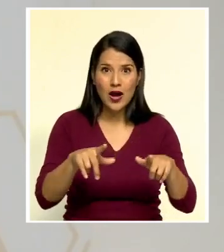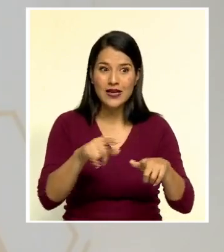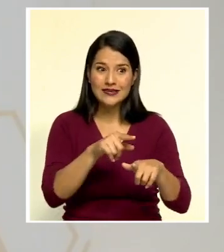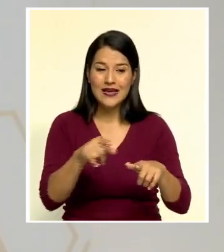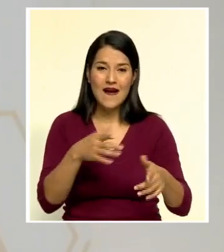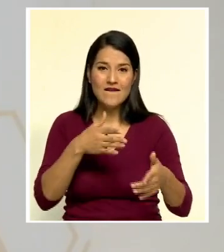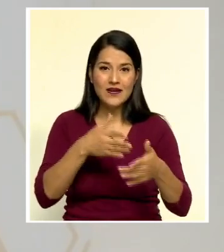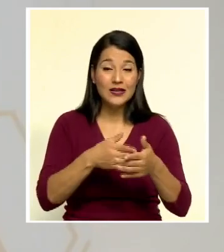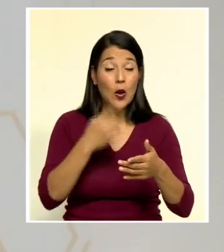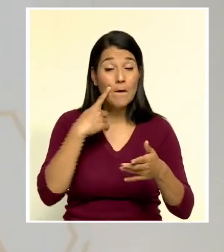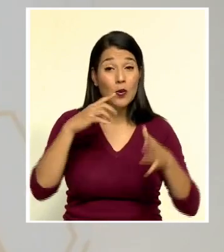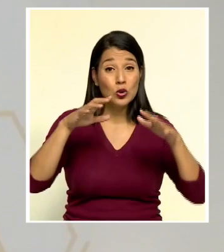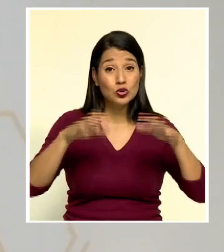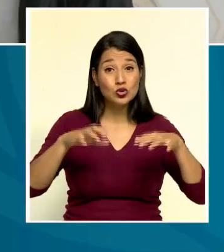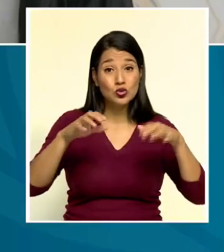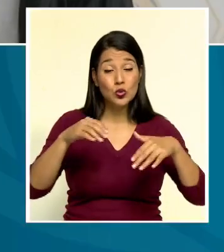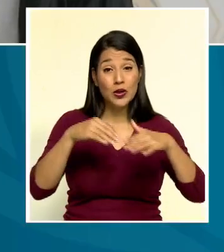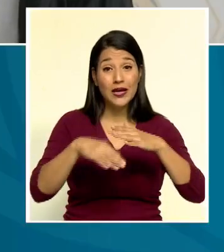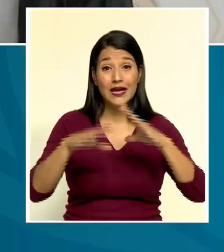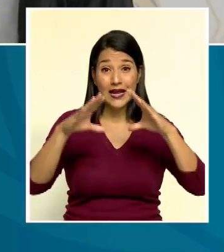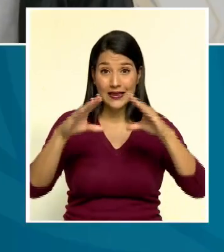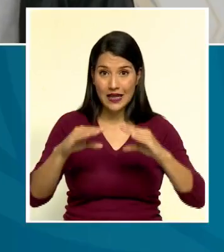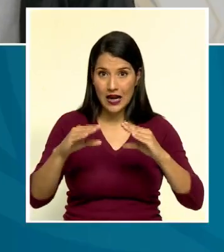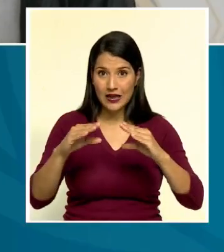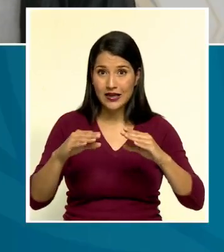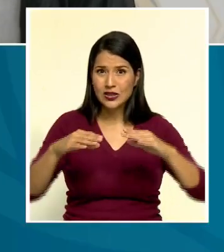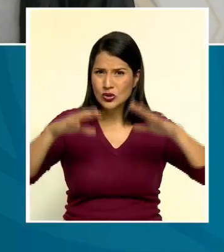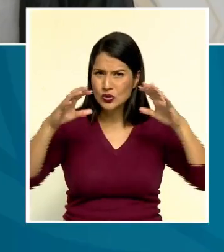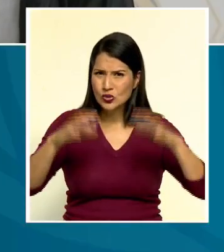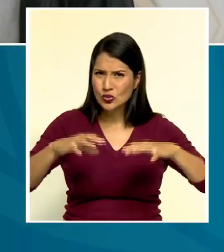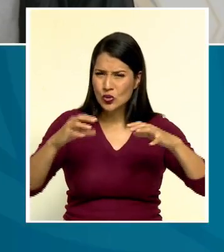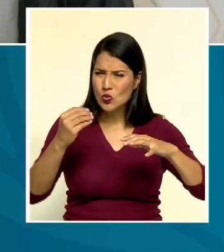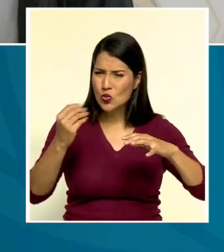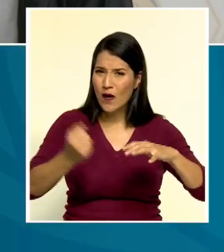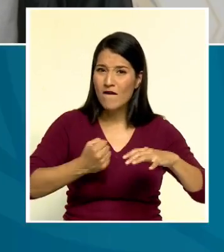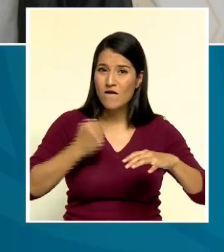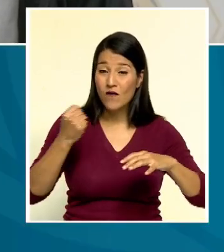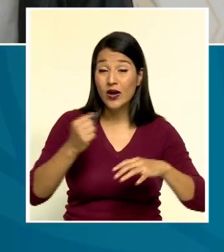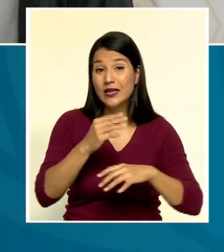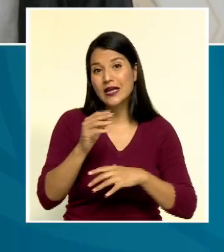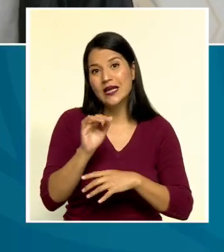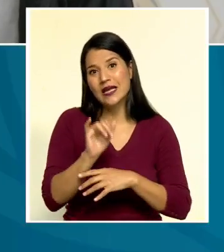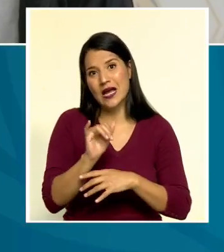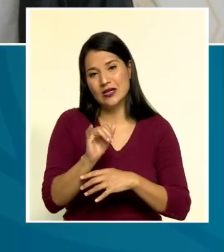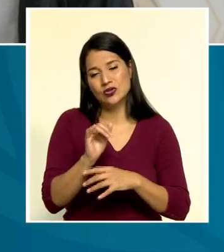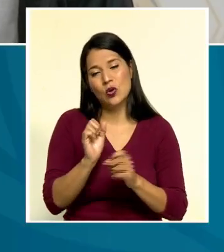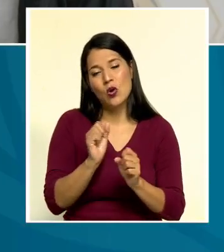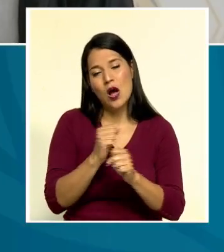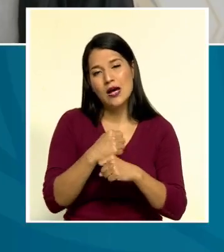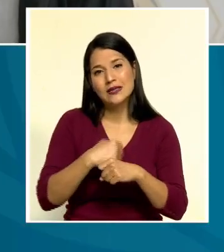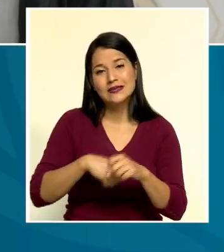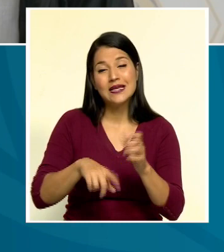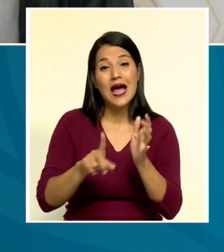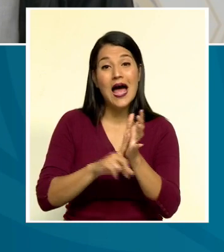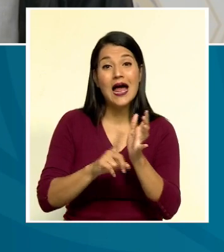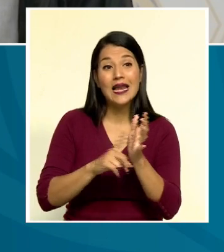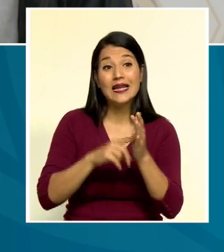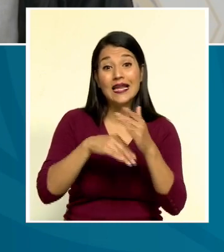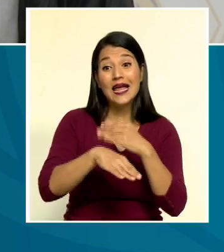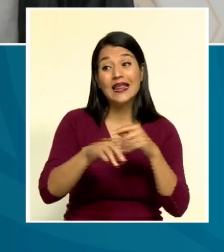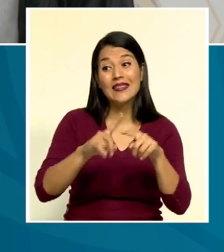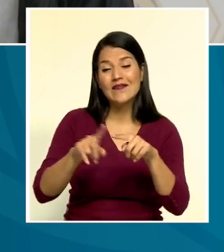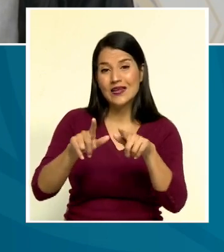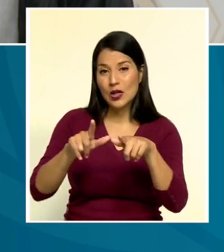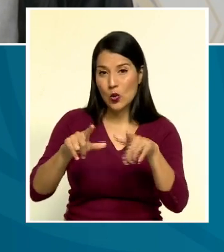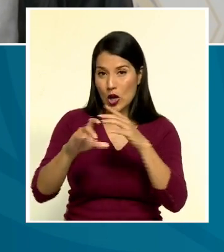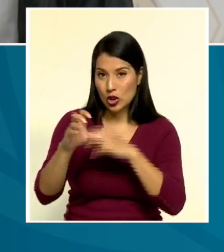durante las tardes de manera muy intensa y que ha generado, por supuesto, la alerta en varios sectores del